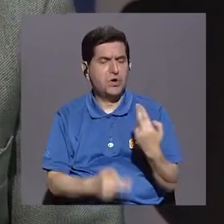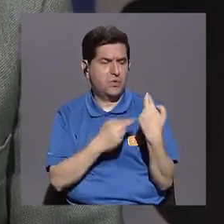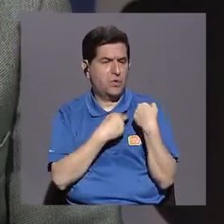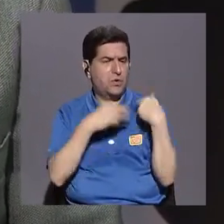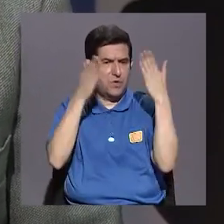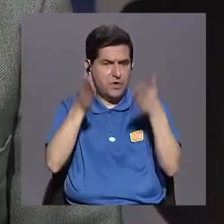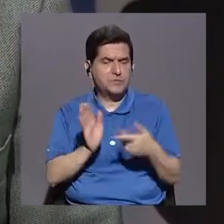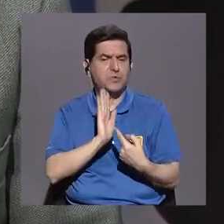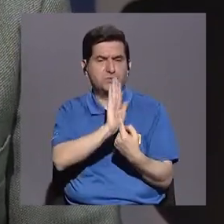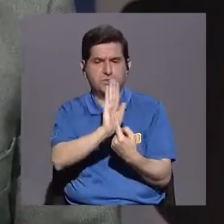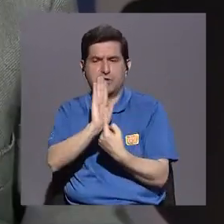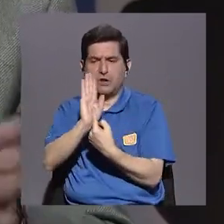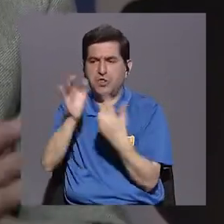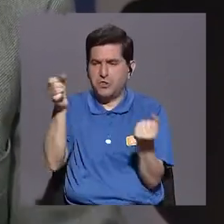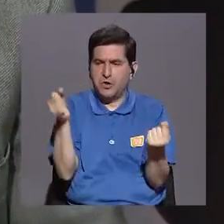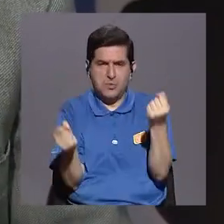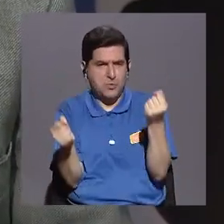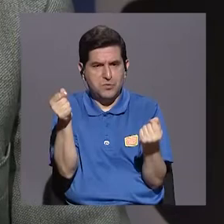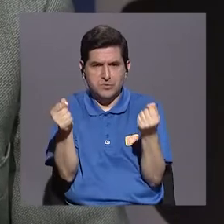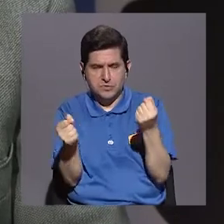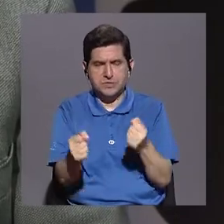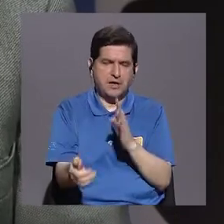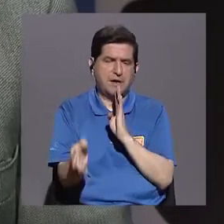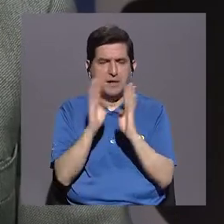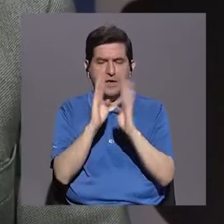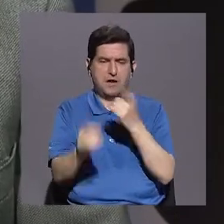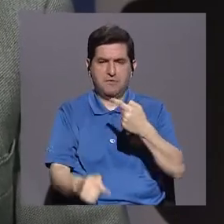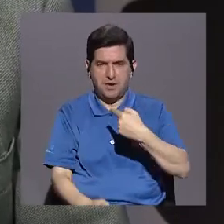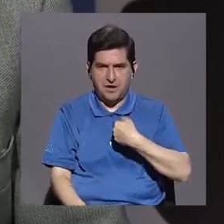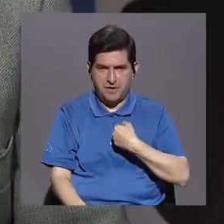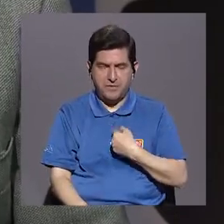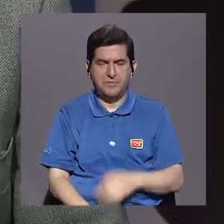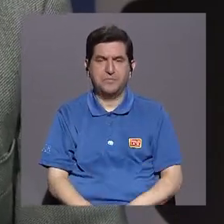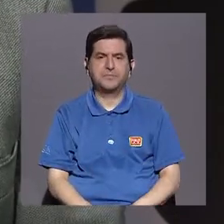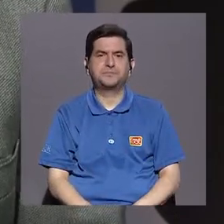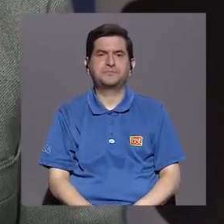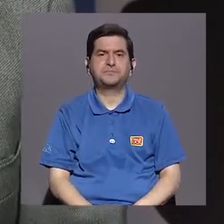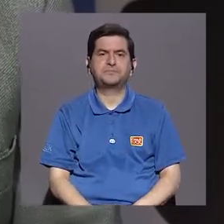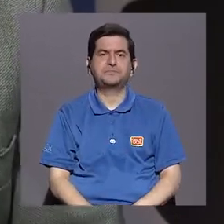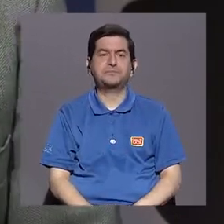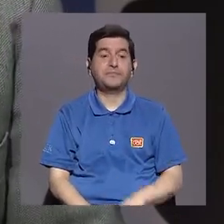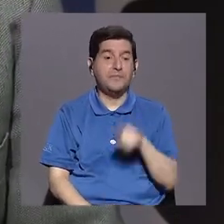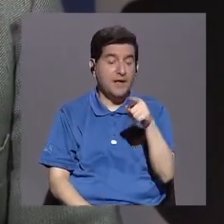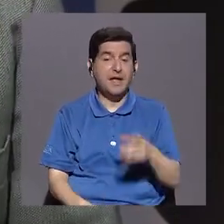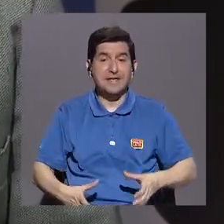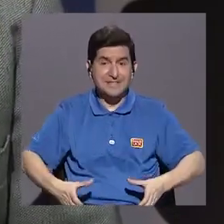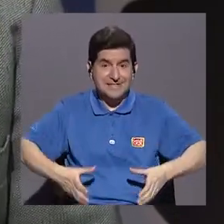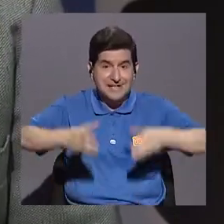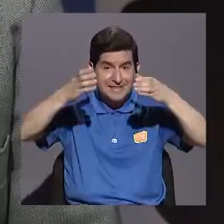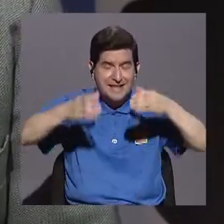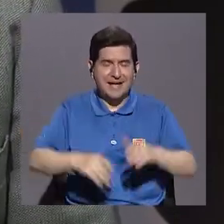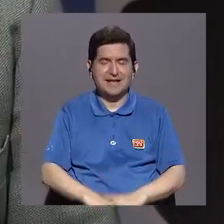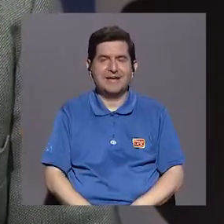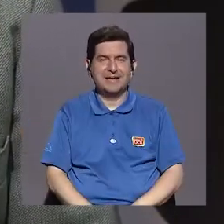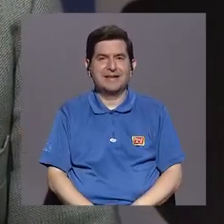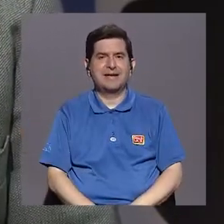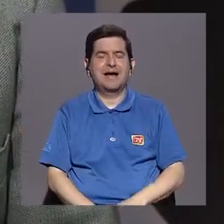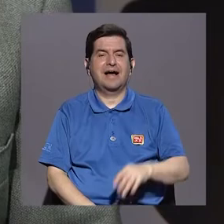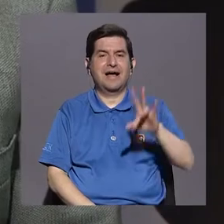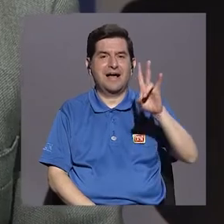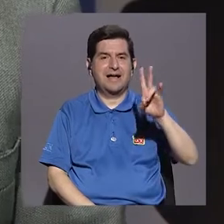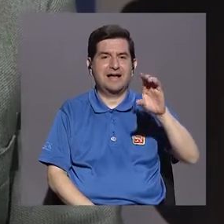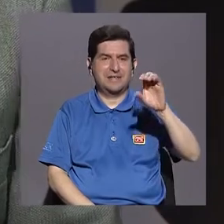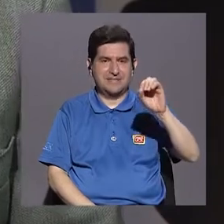ahí de conversarle a 1 sobre el at esos tanques a 70 mega pascales